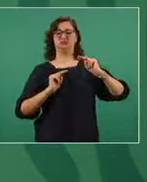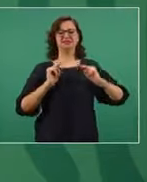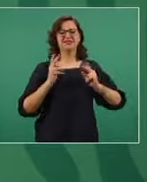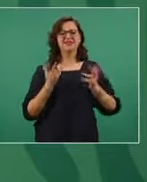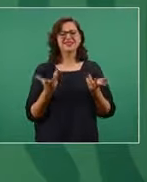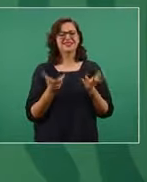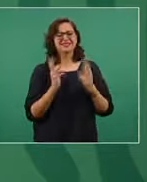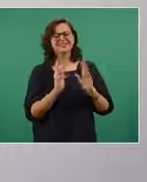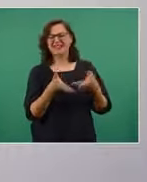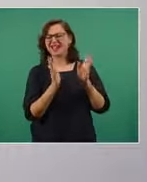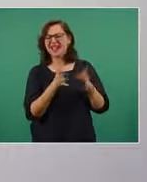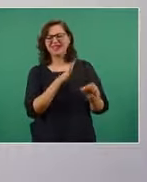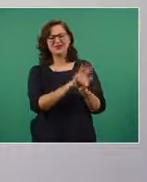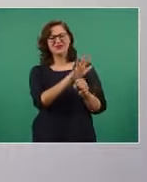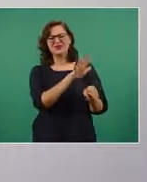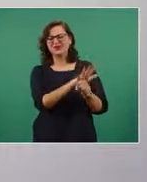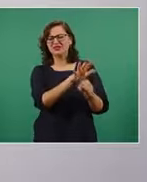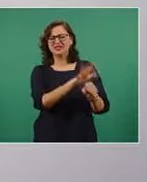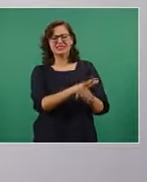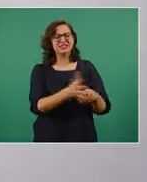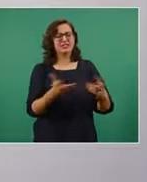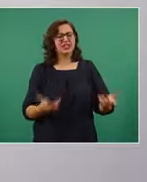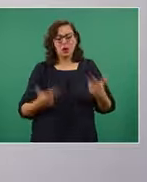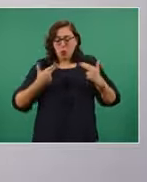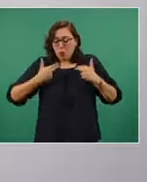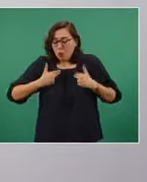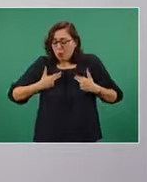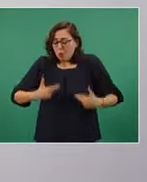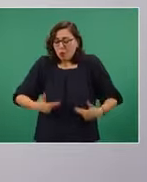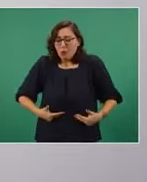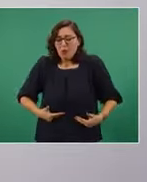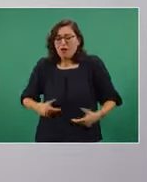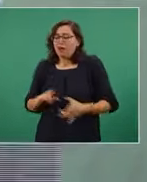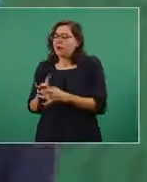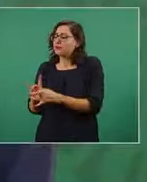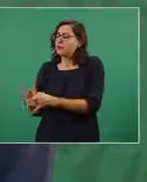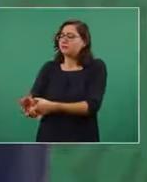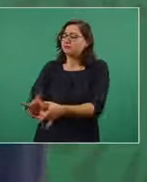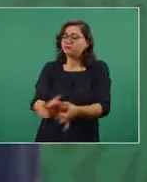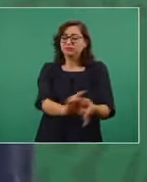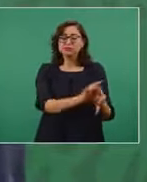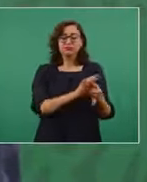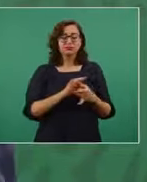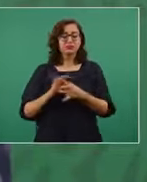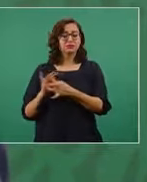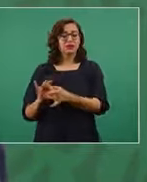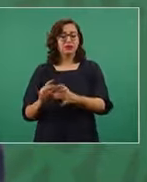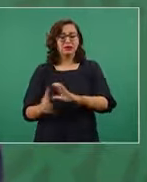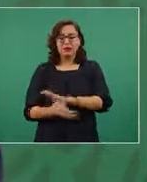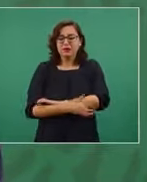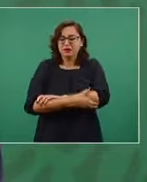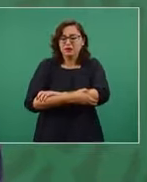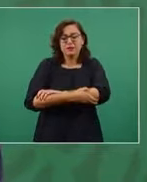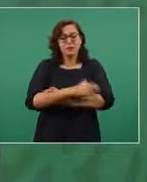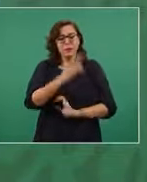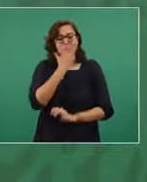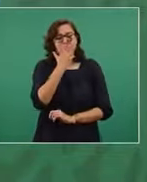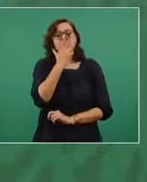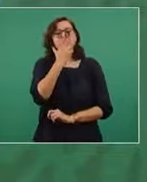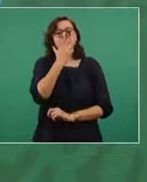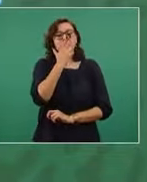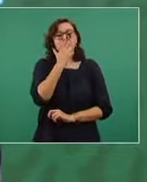Tenemos que ser profundamente humanos, fraternos, solidarios. Y eso